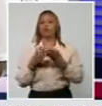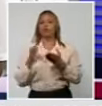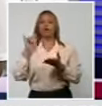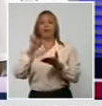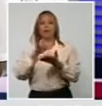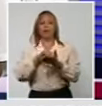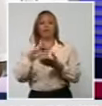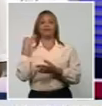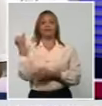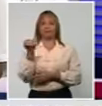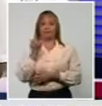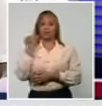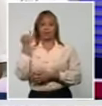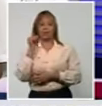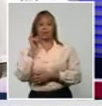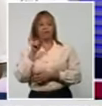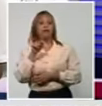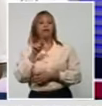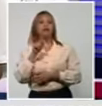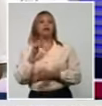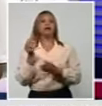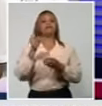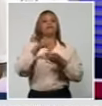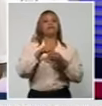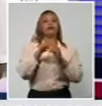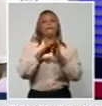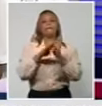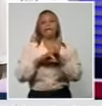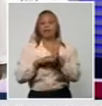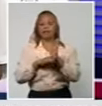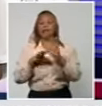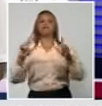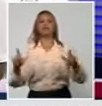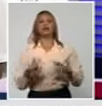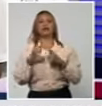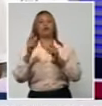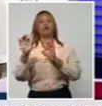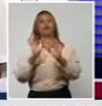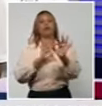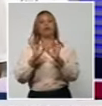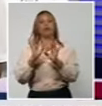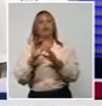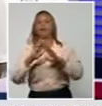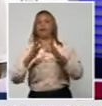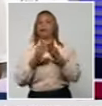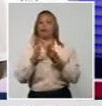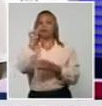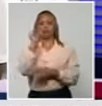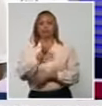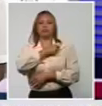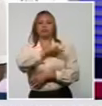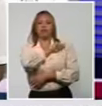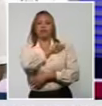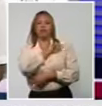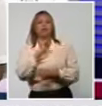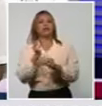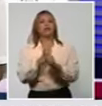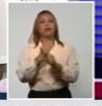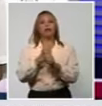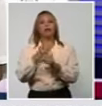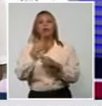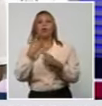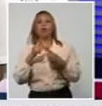han establecido e implementado las medidas de protección, tanto para los trabajadores como un esquema de flujo